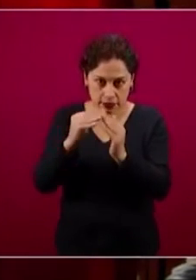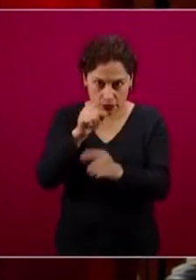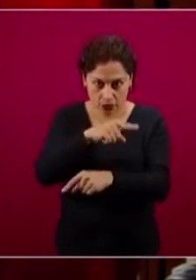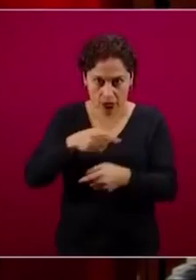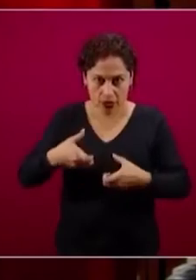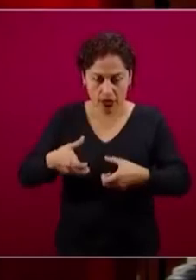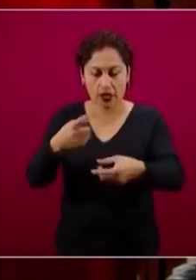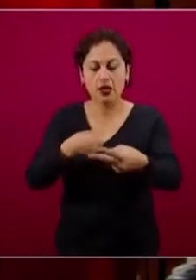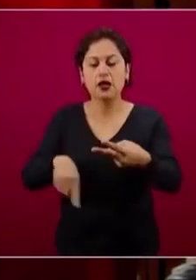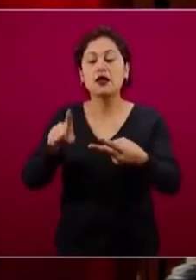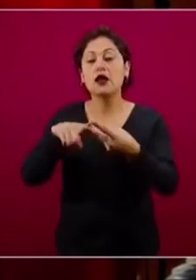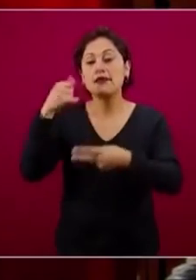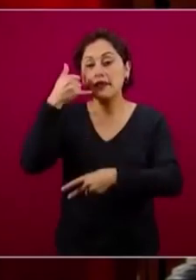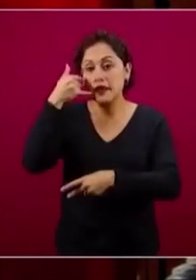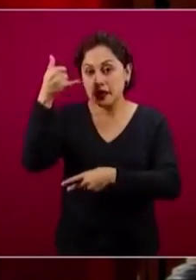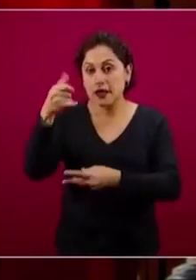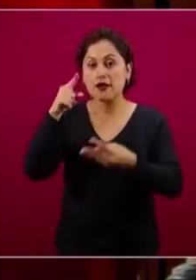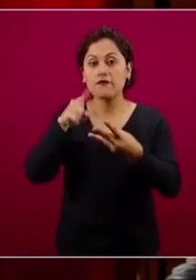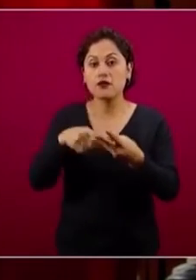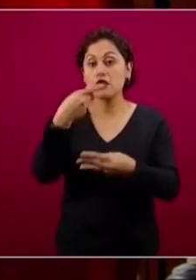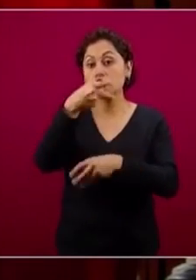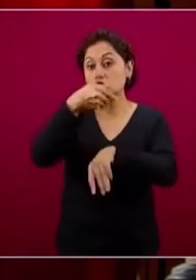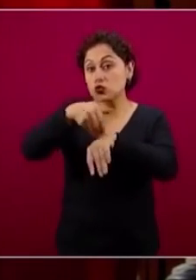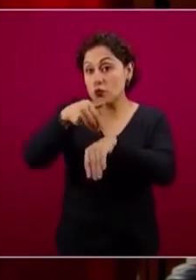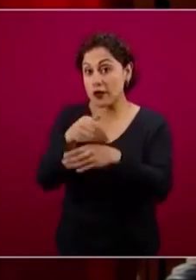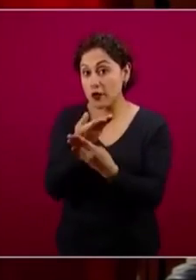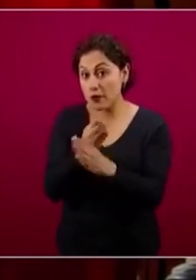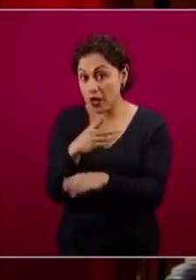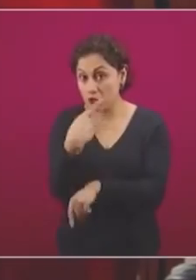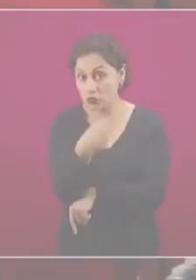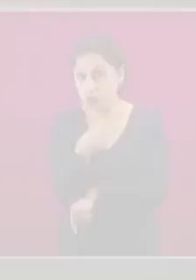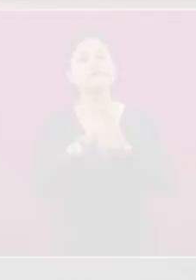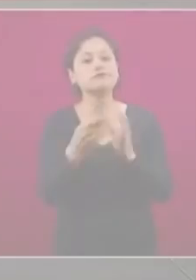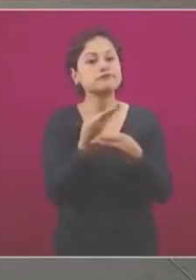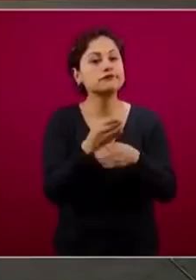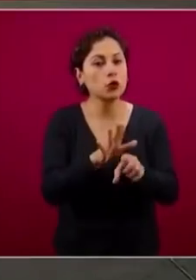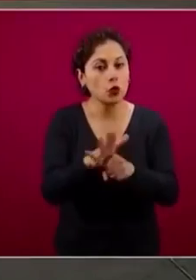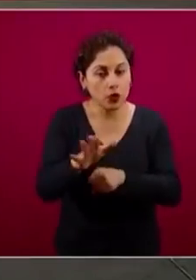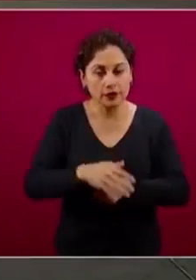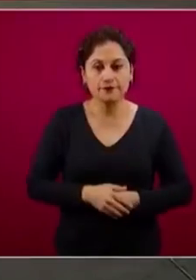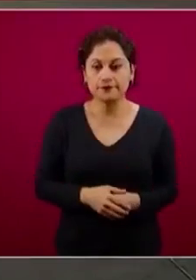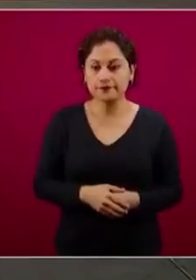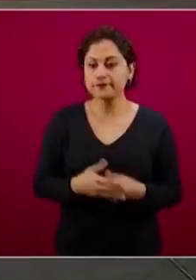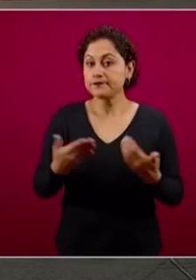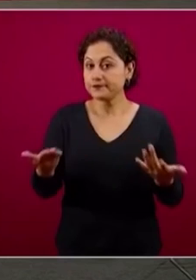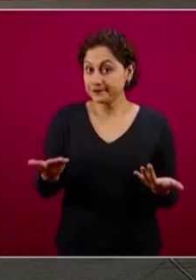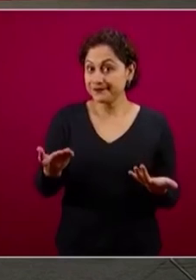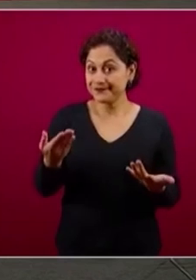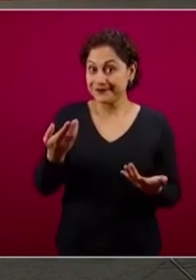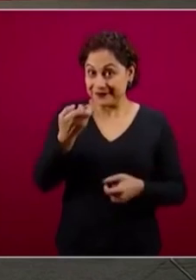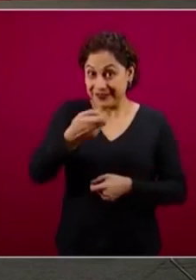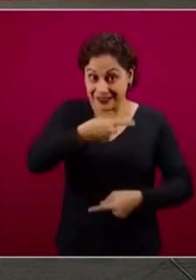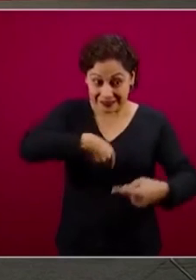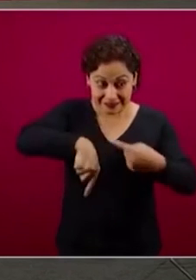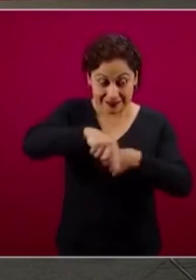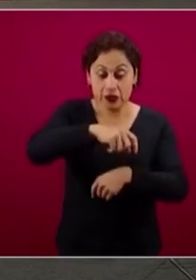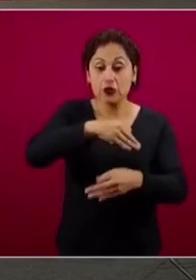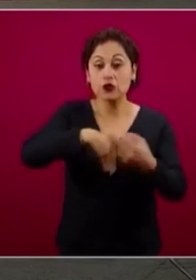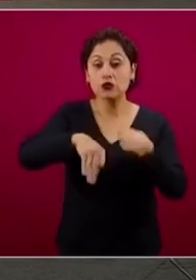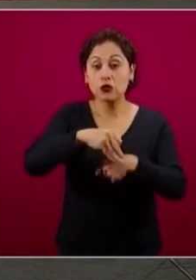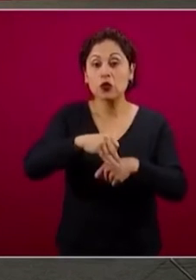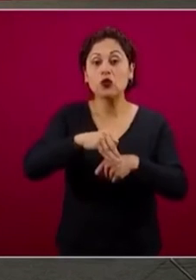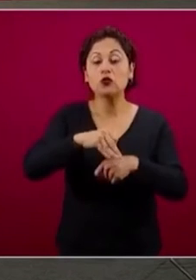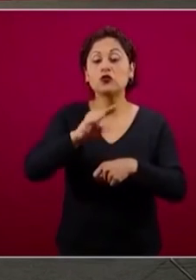y la institución bancaria en donde quieren ser recibir el depósito ya de estos 97 mil han recibido